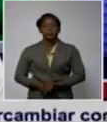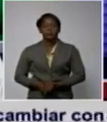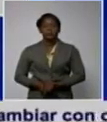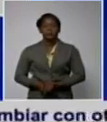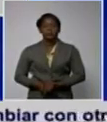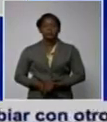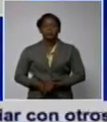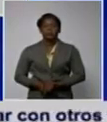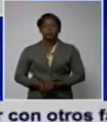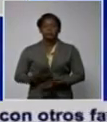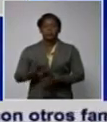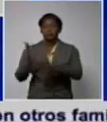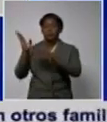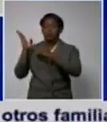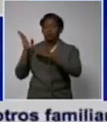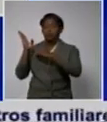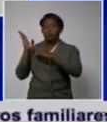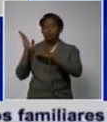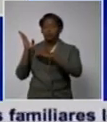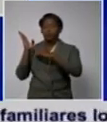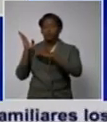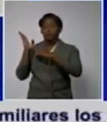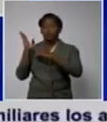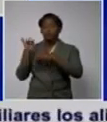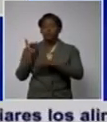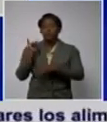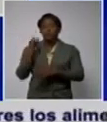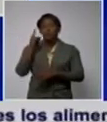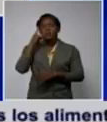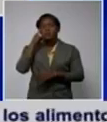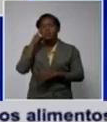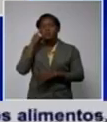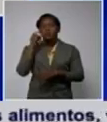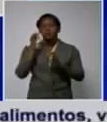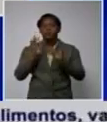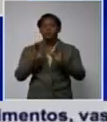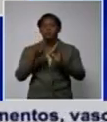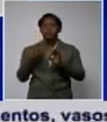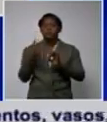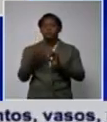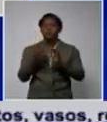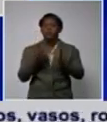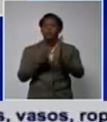Se puede apreciar que ya en Cuba en el mes de marzo,